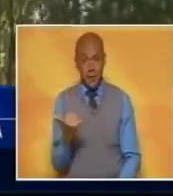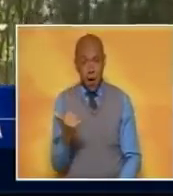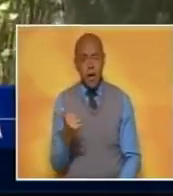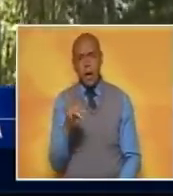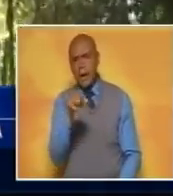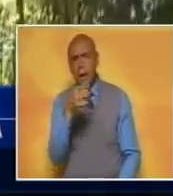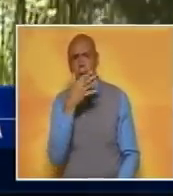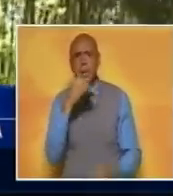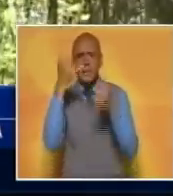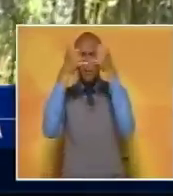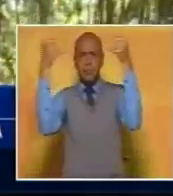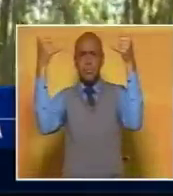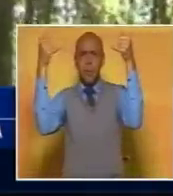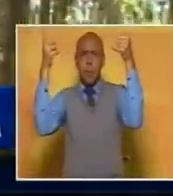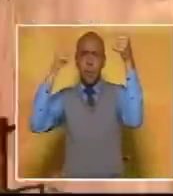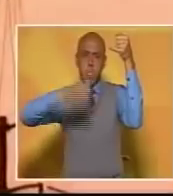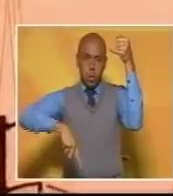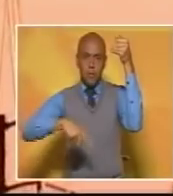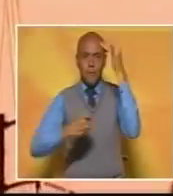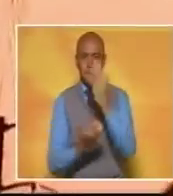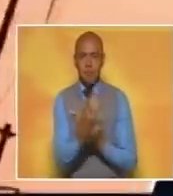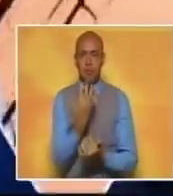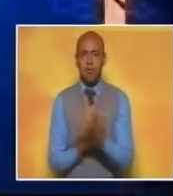líneas eléctricas caídas.